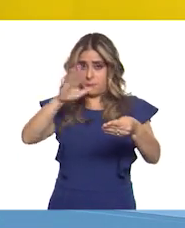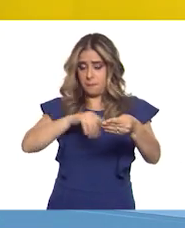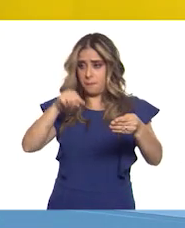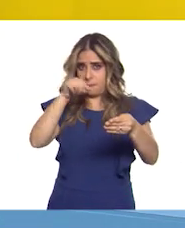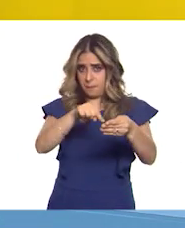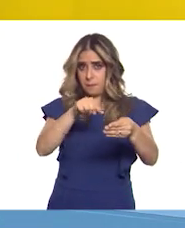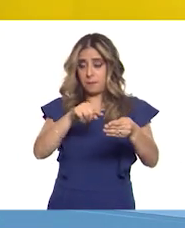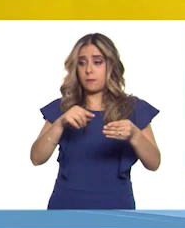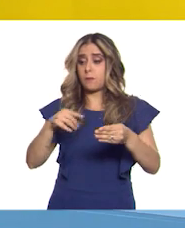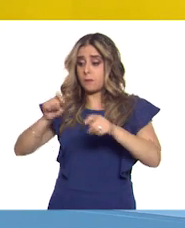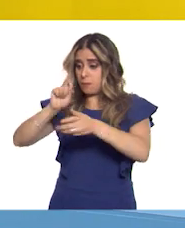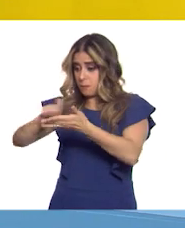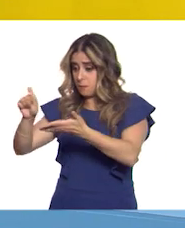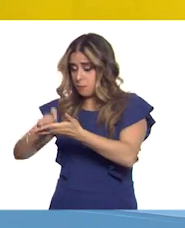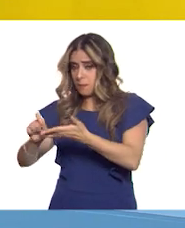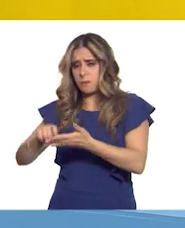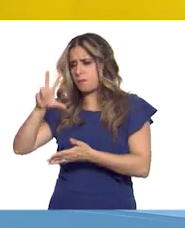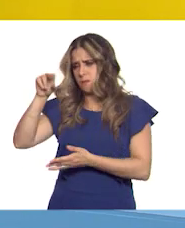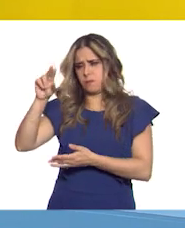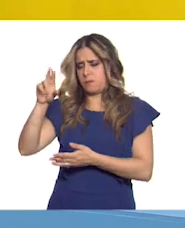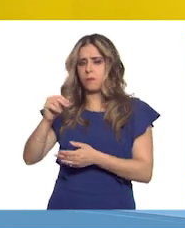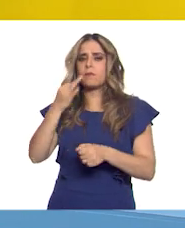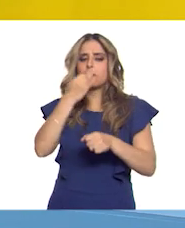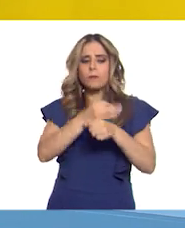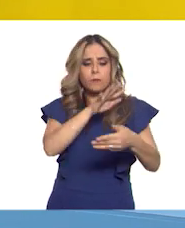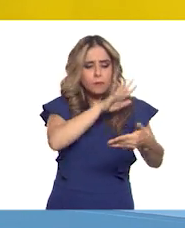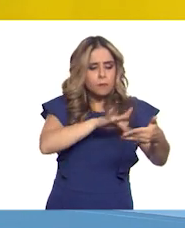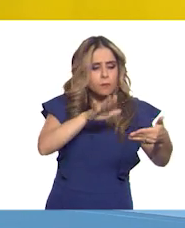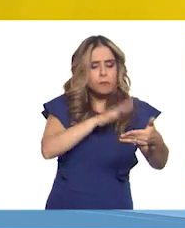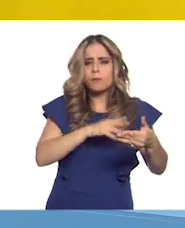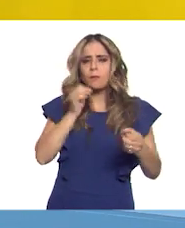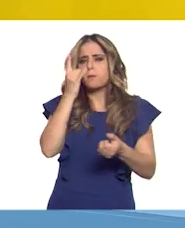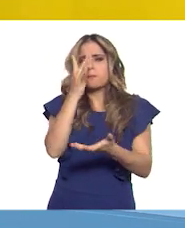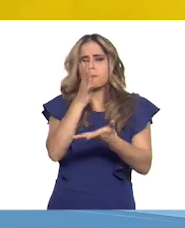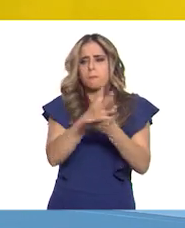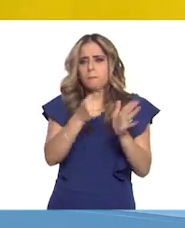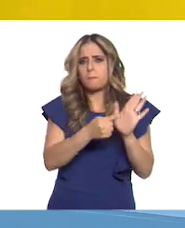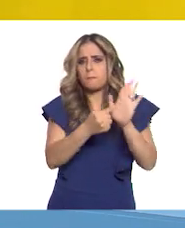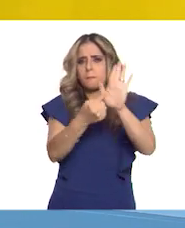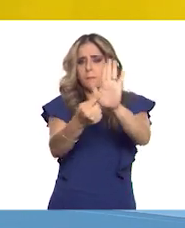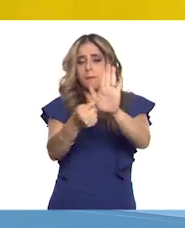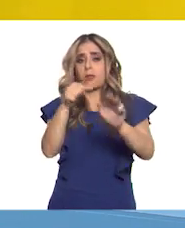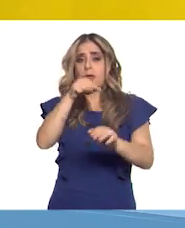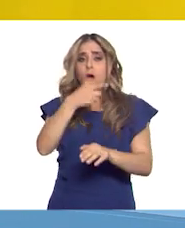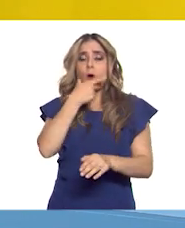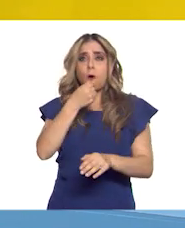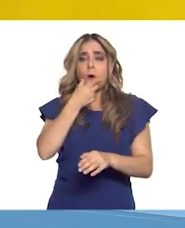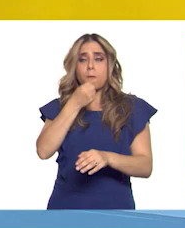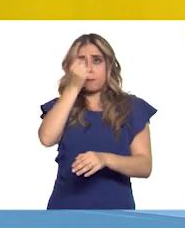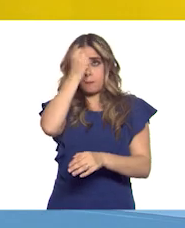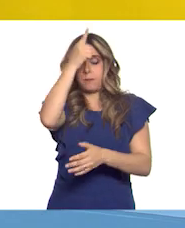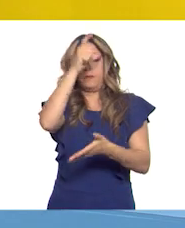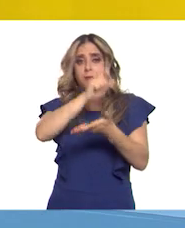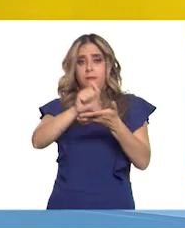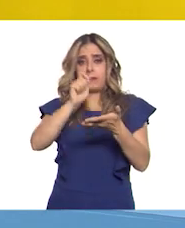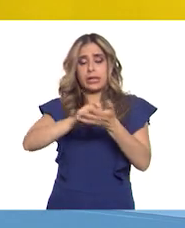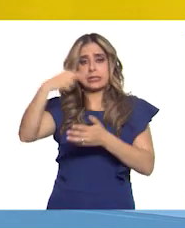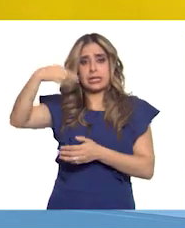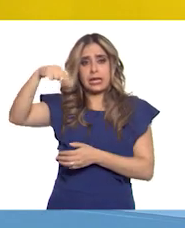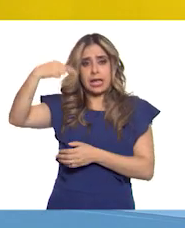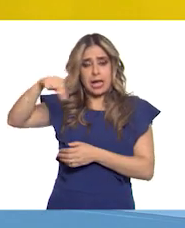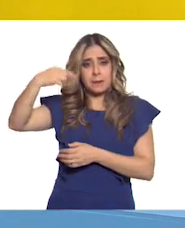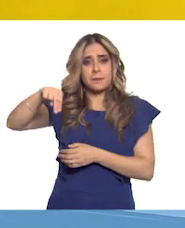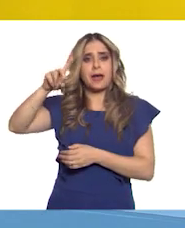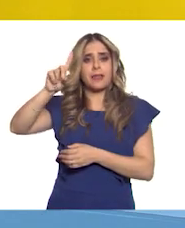solo será un espacio para compartirte un texto narrativo del autor nicaragüense Rubén Darío, a quien conocemos más